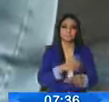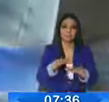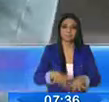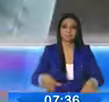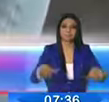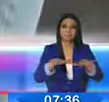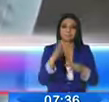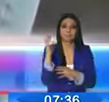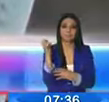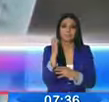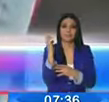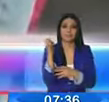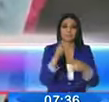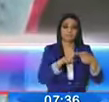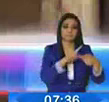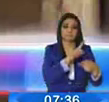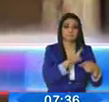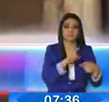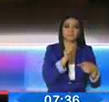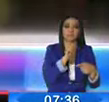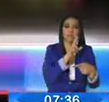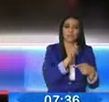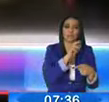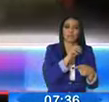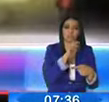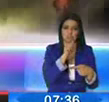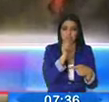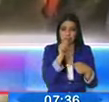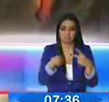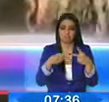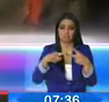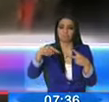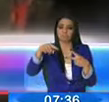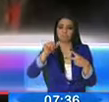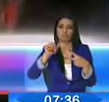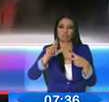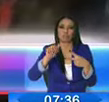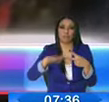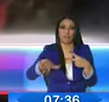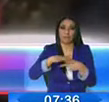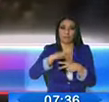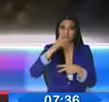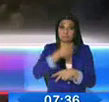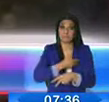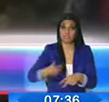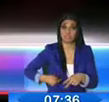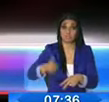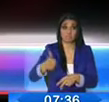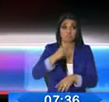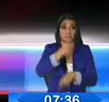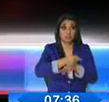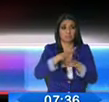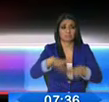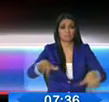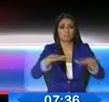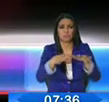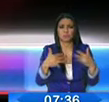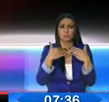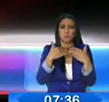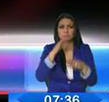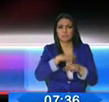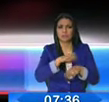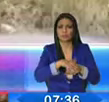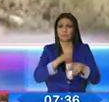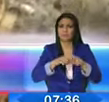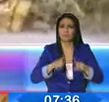para zaruma y portovelo hecho por el presidente de la republica debido a las condiciones críticas que enfrentan estas localidades a causa de los